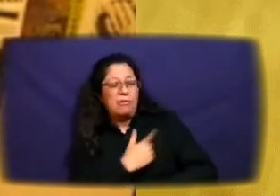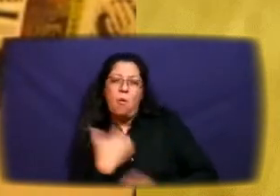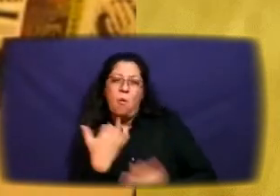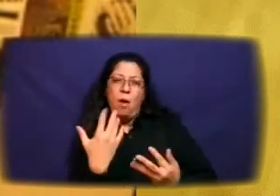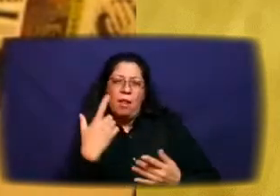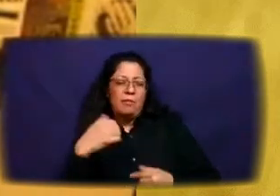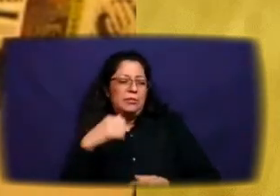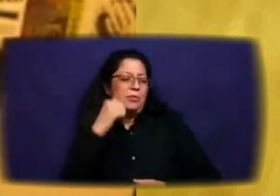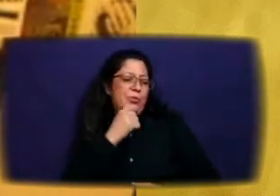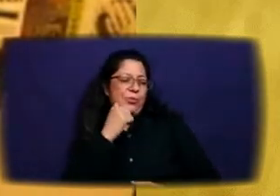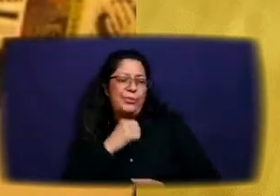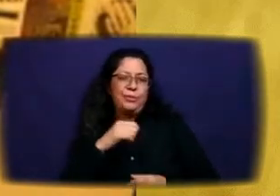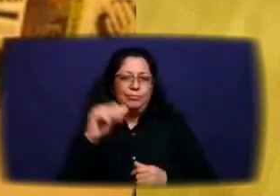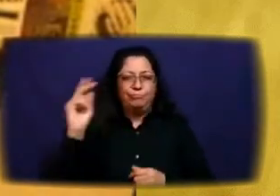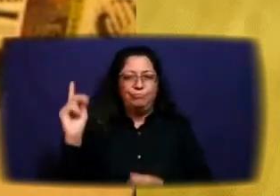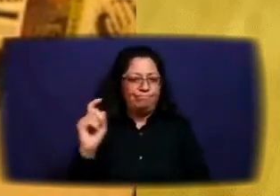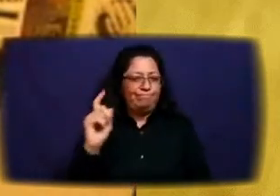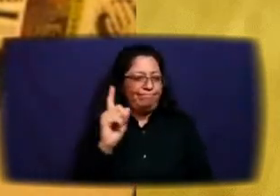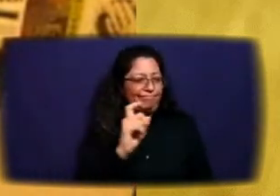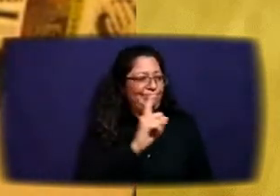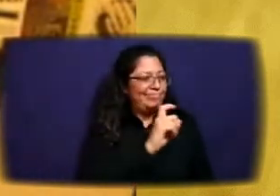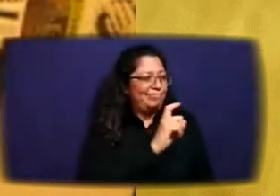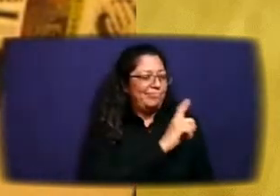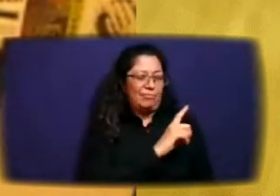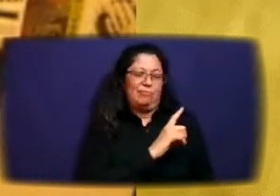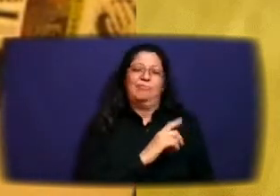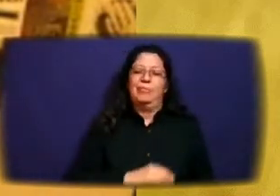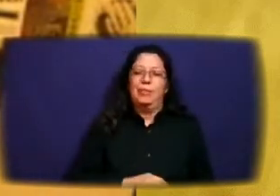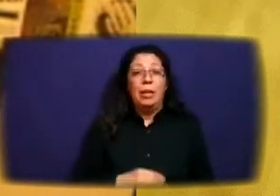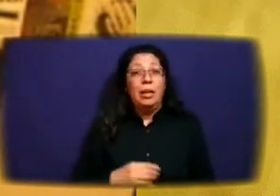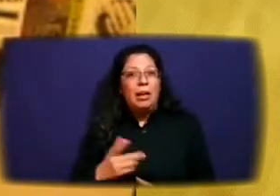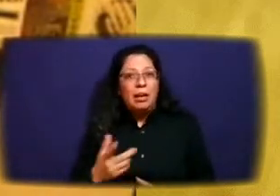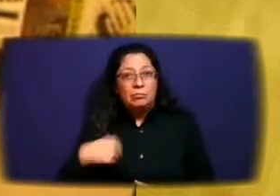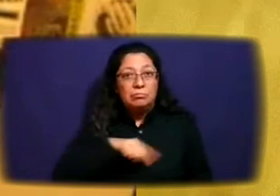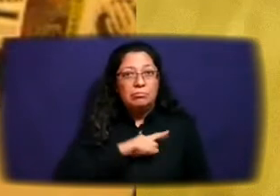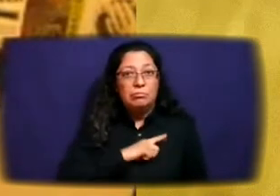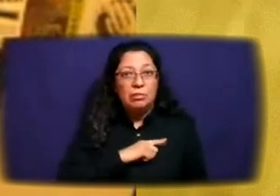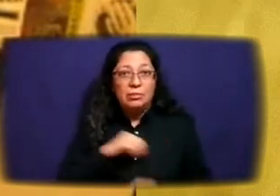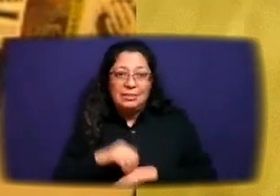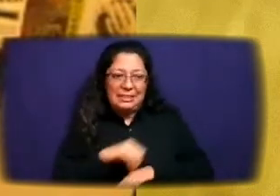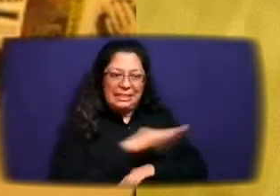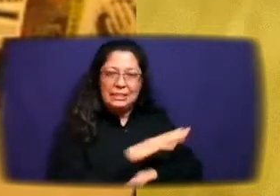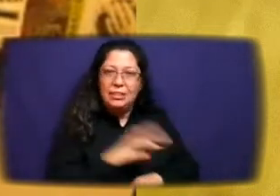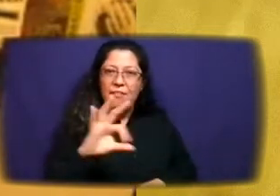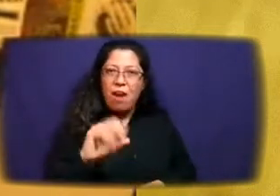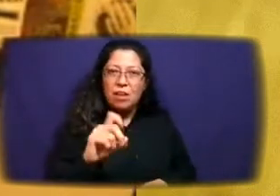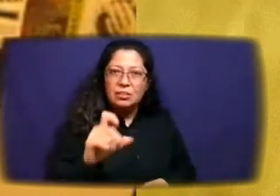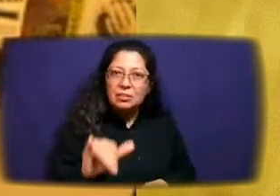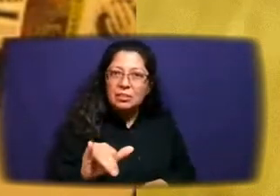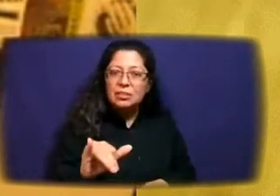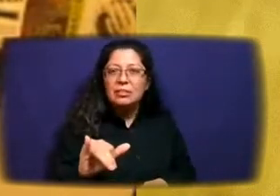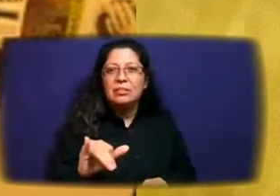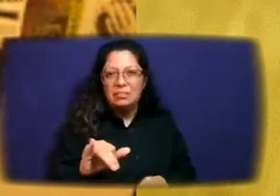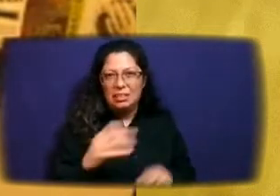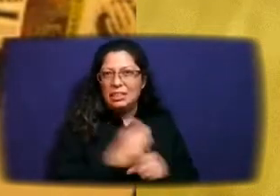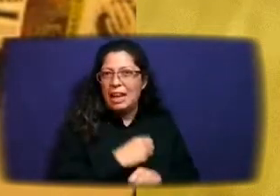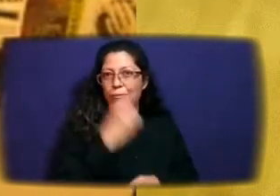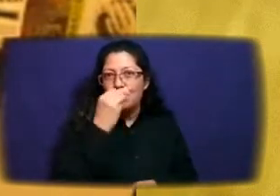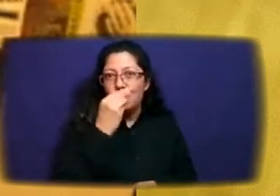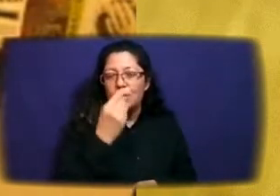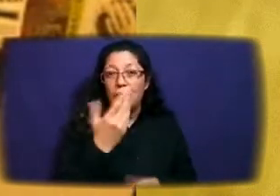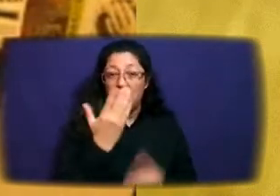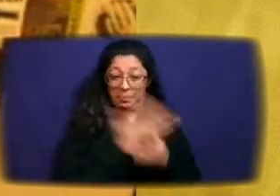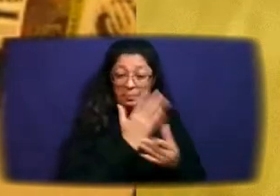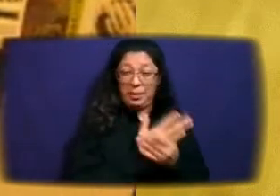las chicas. Entonces nosotros mandamos a Foxy que recoja nuestra comida. Nadie